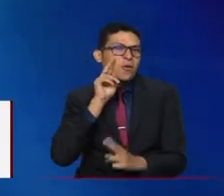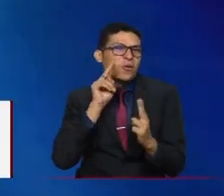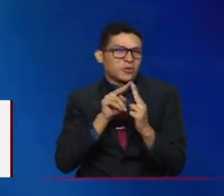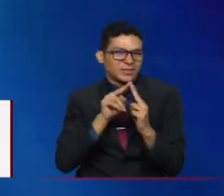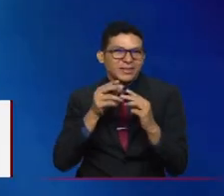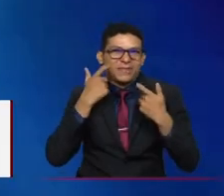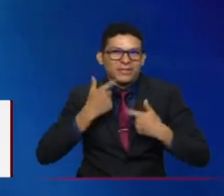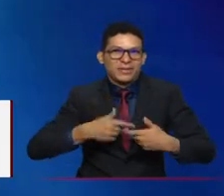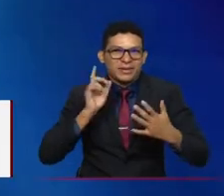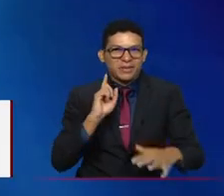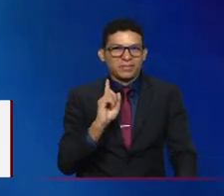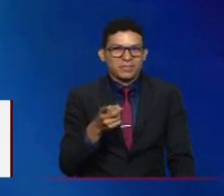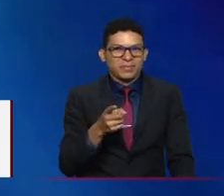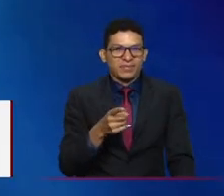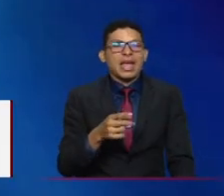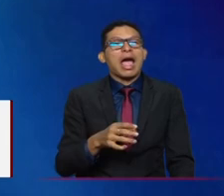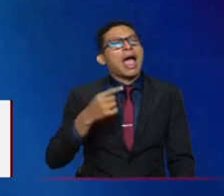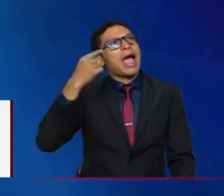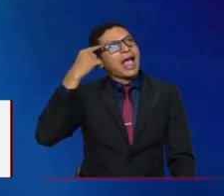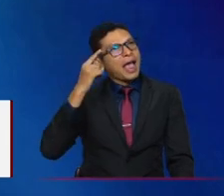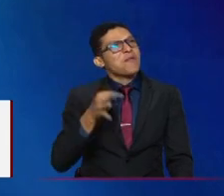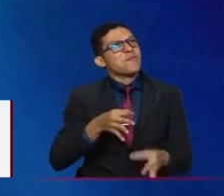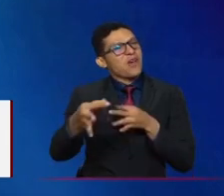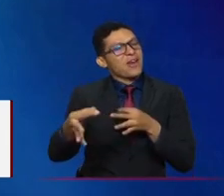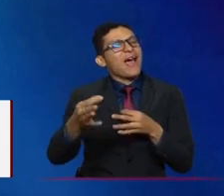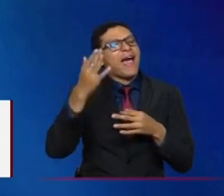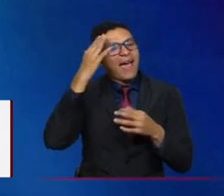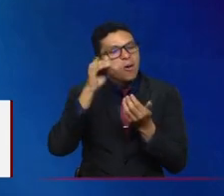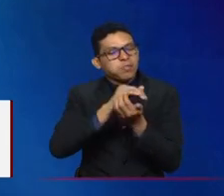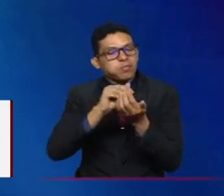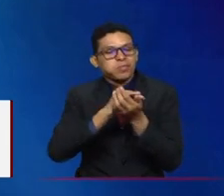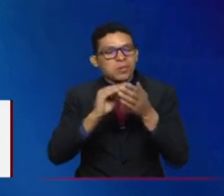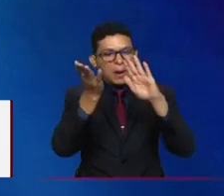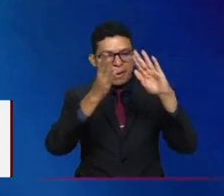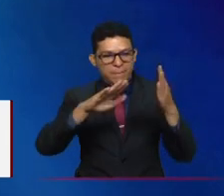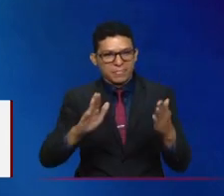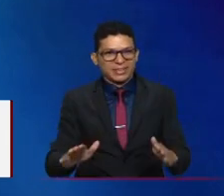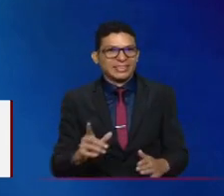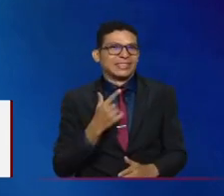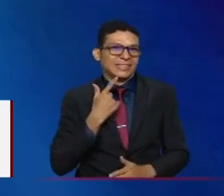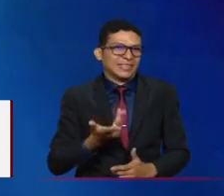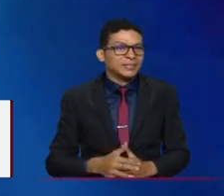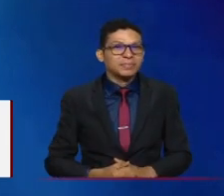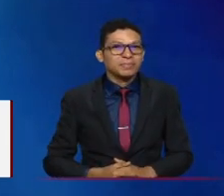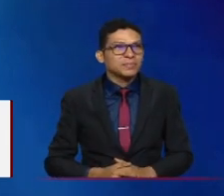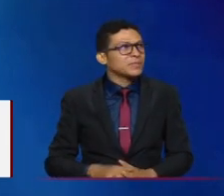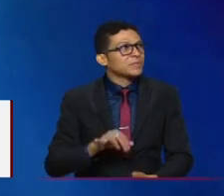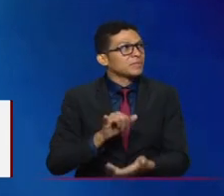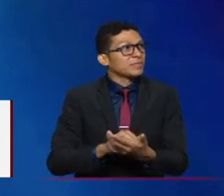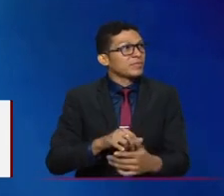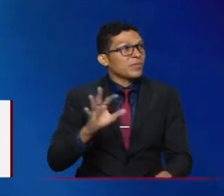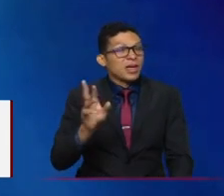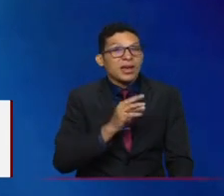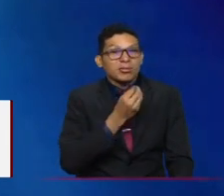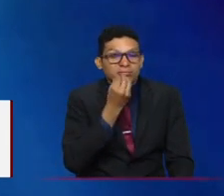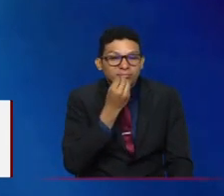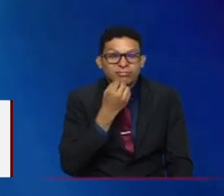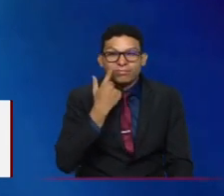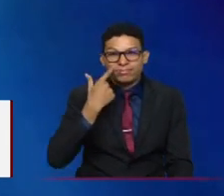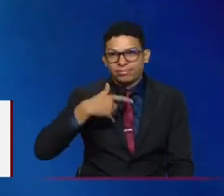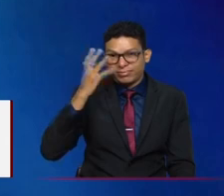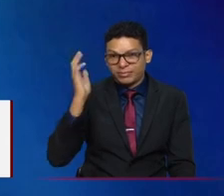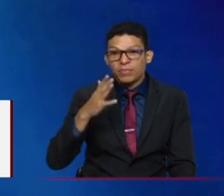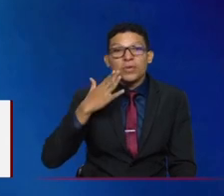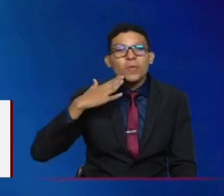conoce ya los identifica Ah Versalles los muños con cintura eh De todas maneras hay mucha mucha gastronomía en el momento ahí en el parque